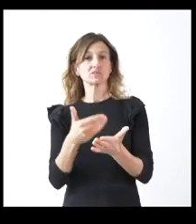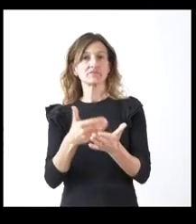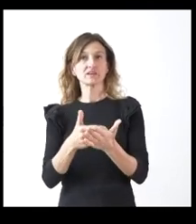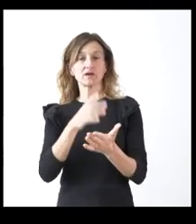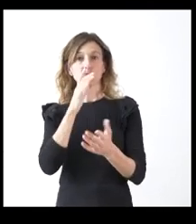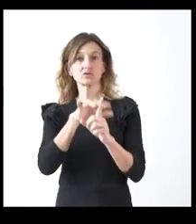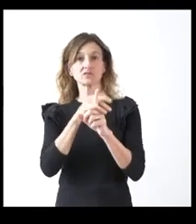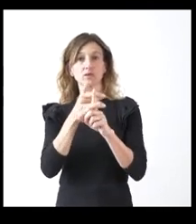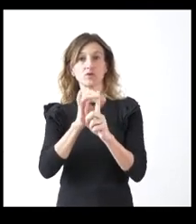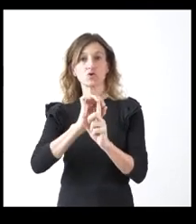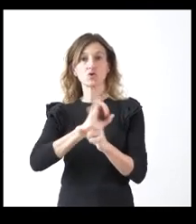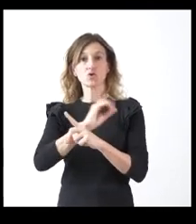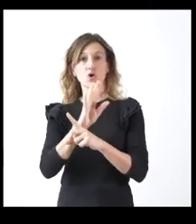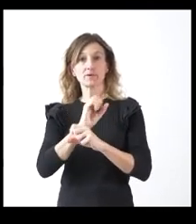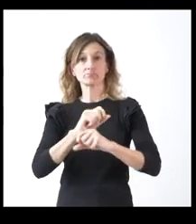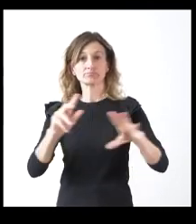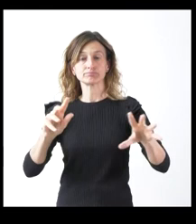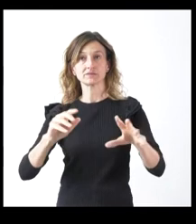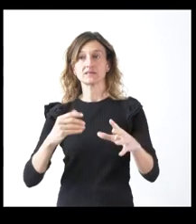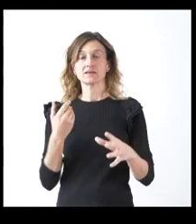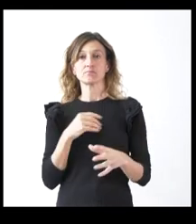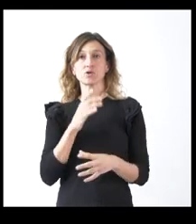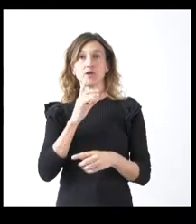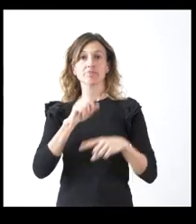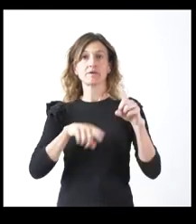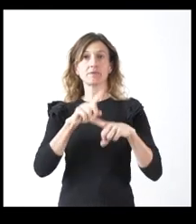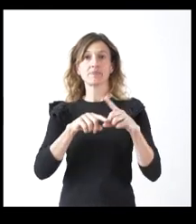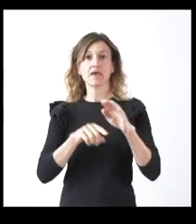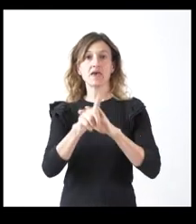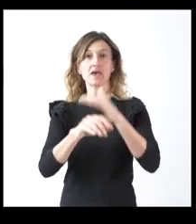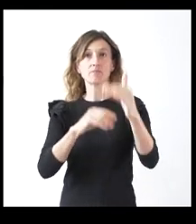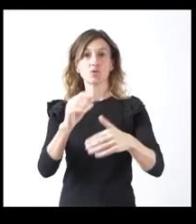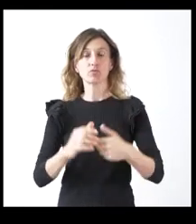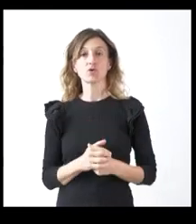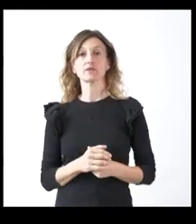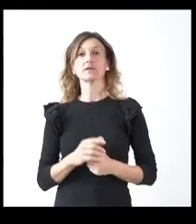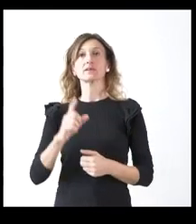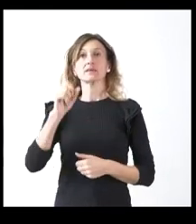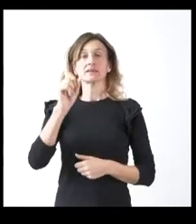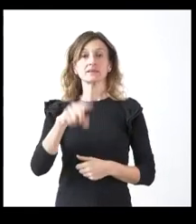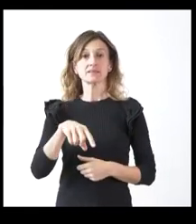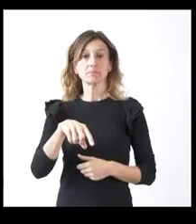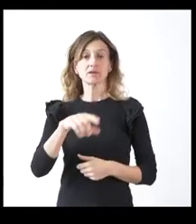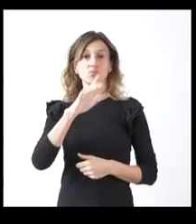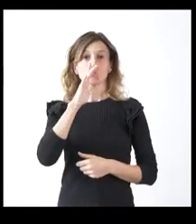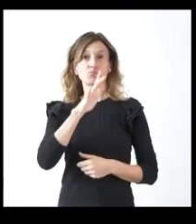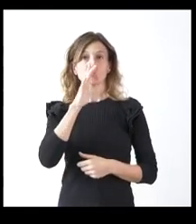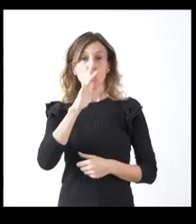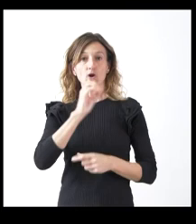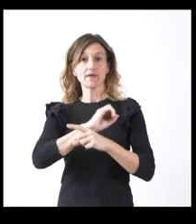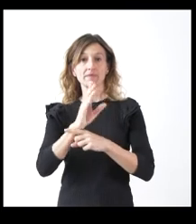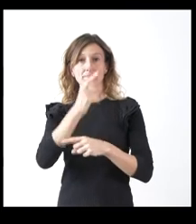epidemiológica de nuestra comunidad viene caracterizada por la evolución de la pandemia y la previsible irrupción de la epidemia